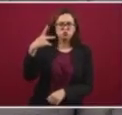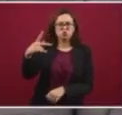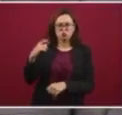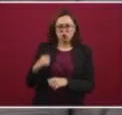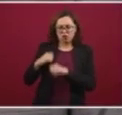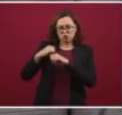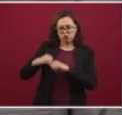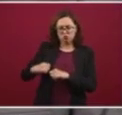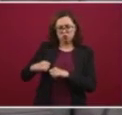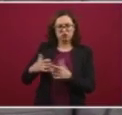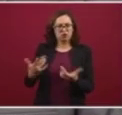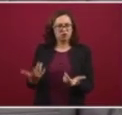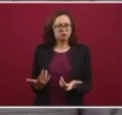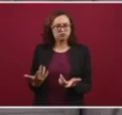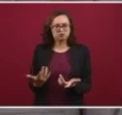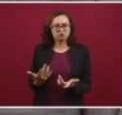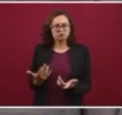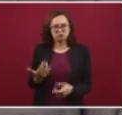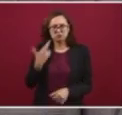competente resuelva